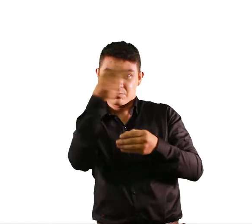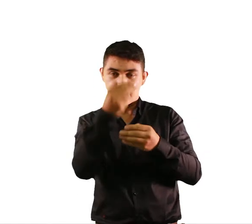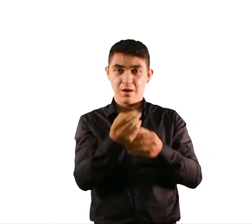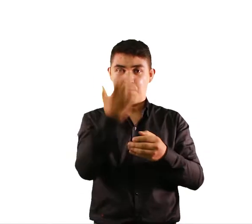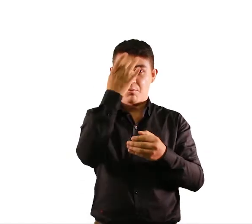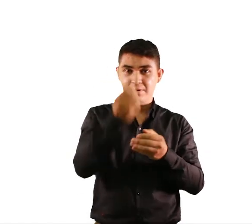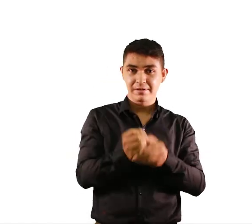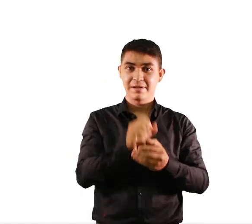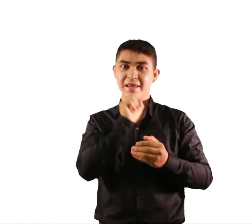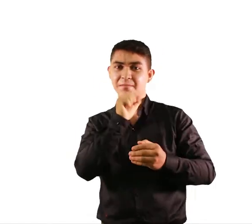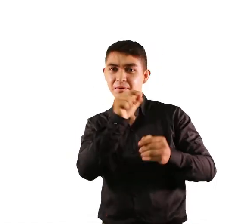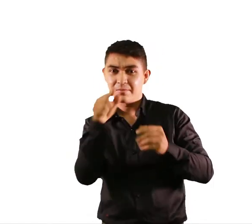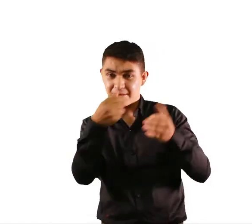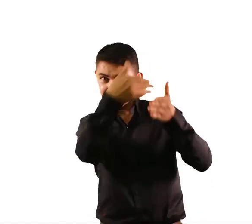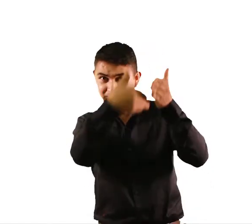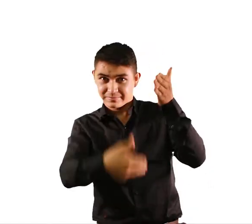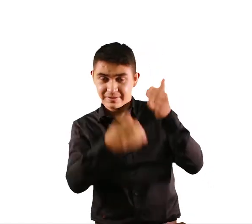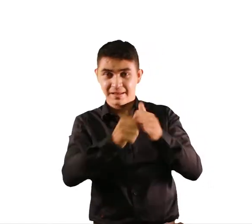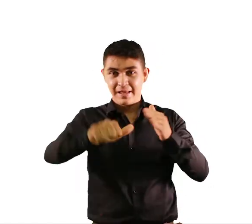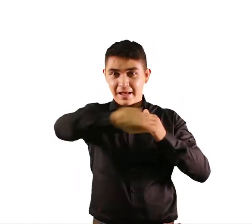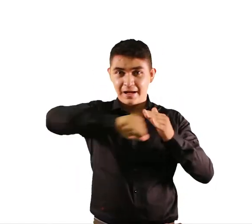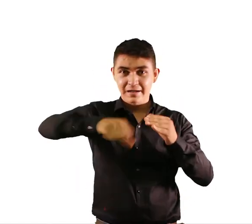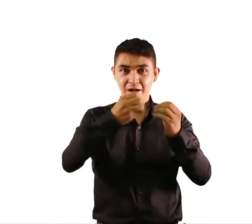o superficie.